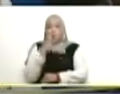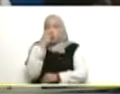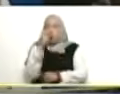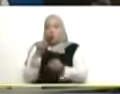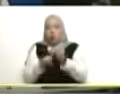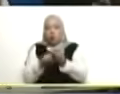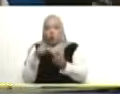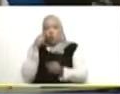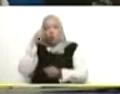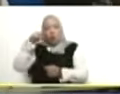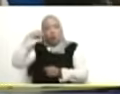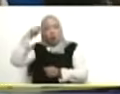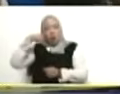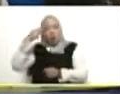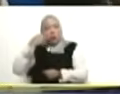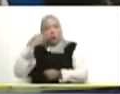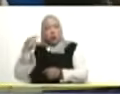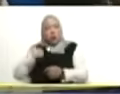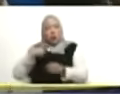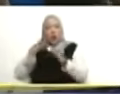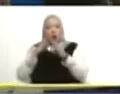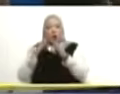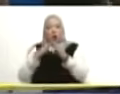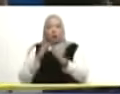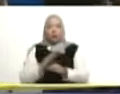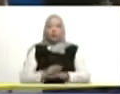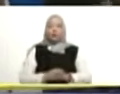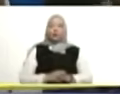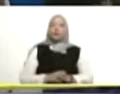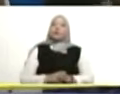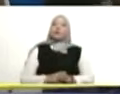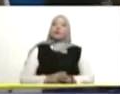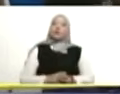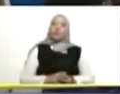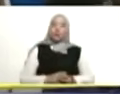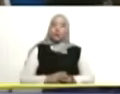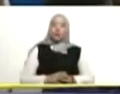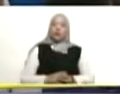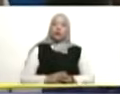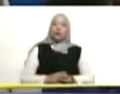hacer un podcast desde ahí.